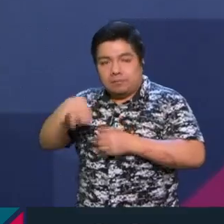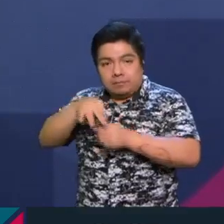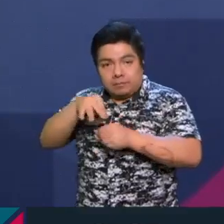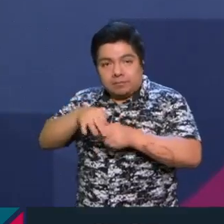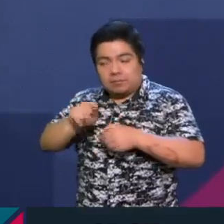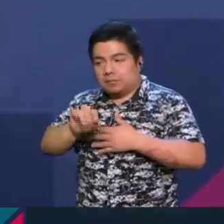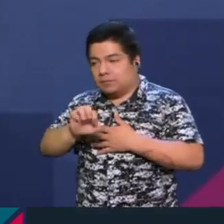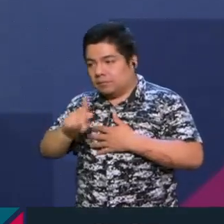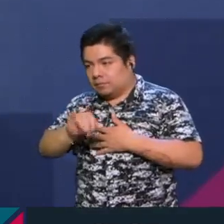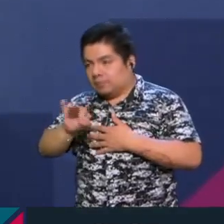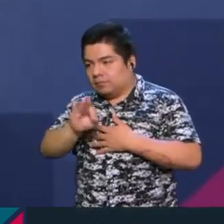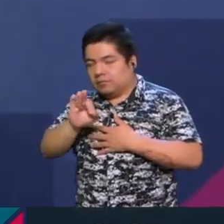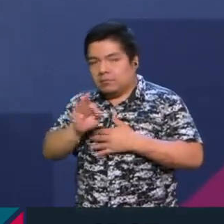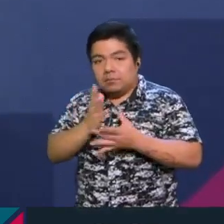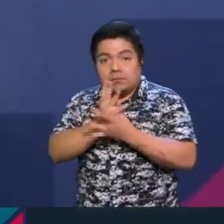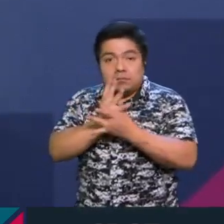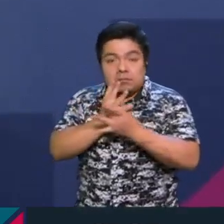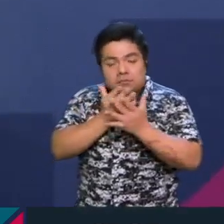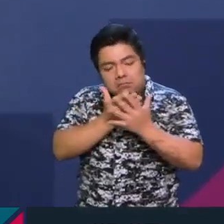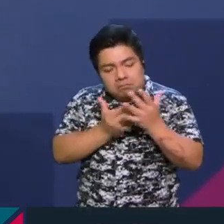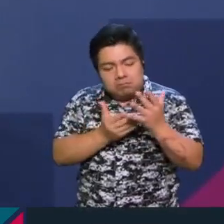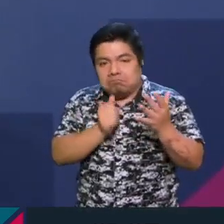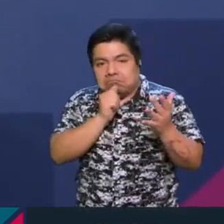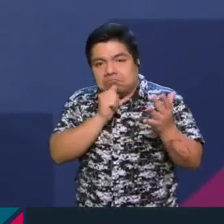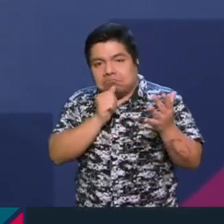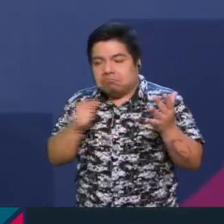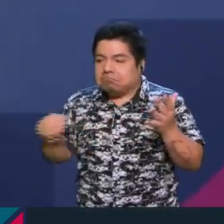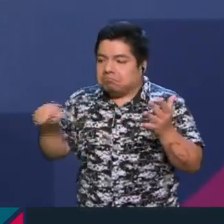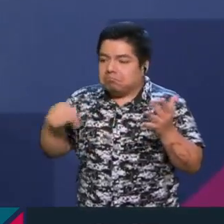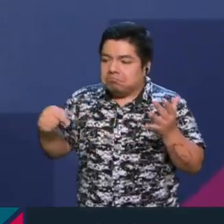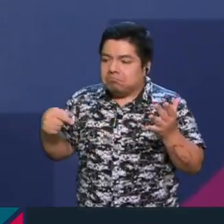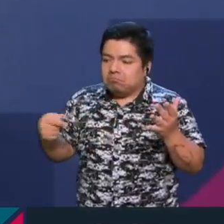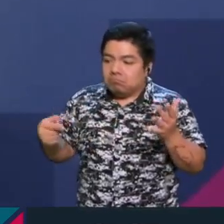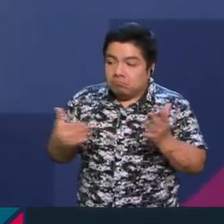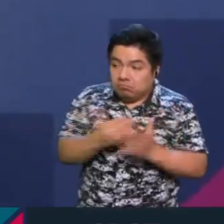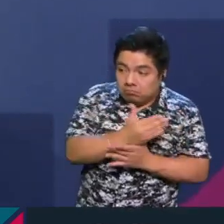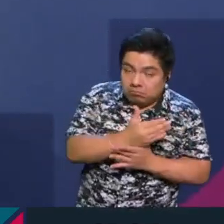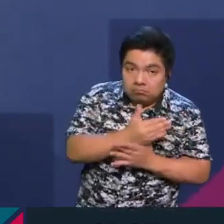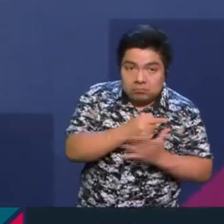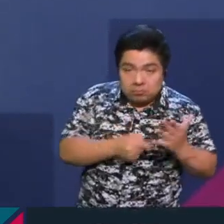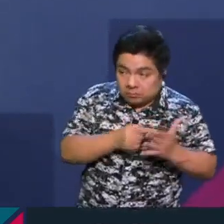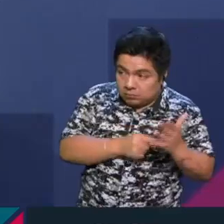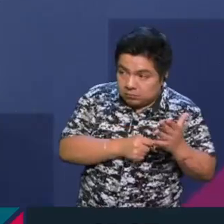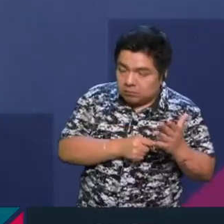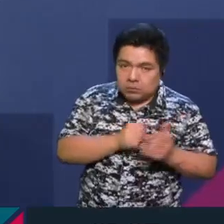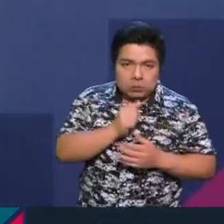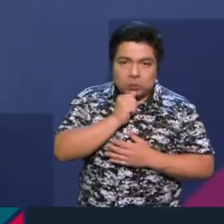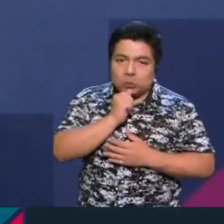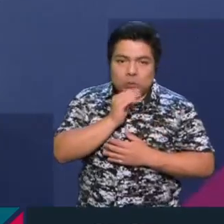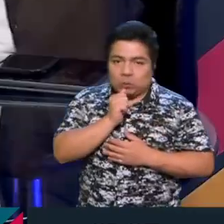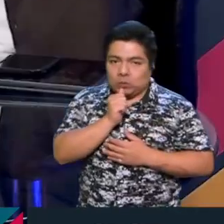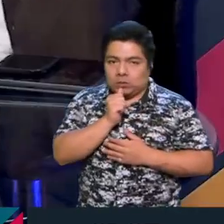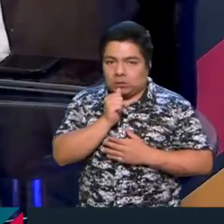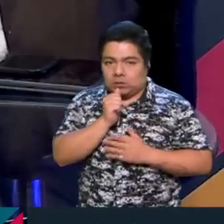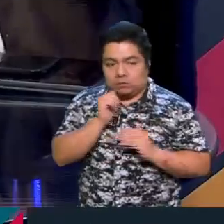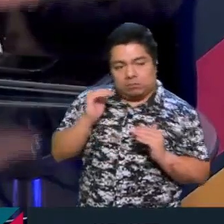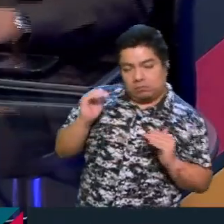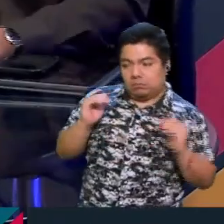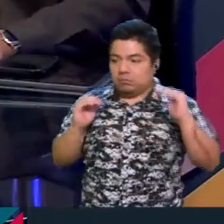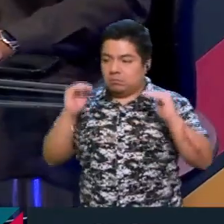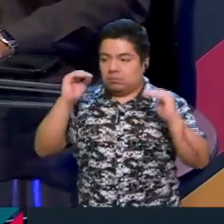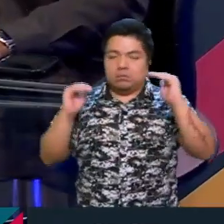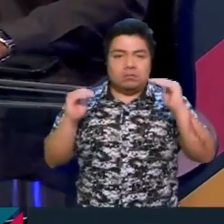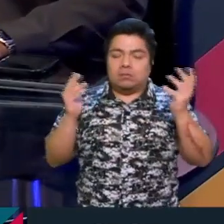Electoral, ya determina claramente que ningún acto en esta materia se puede suspender. Y no está encima la Corte del Tribunal. En